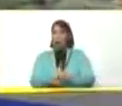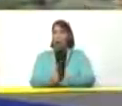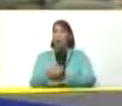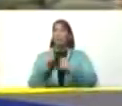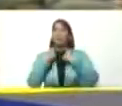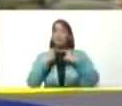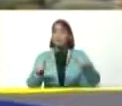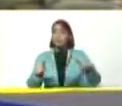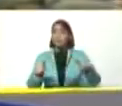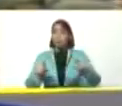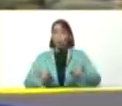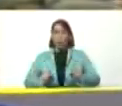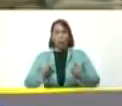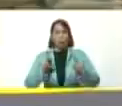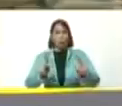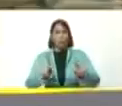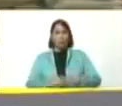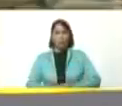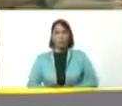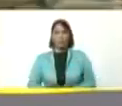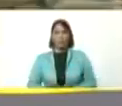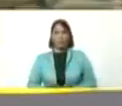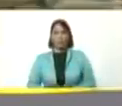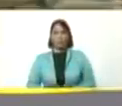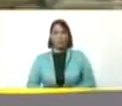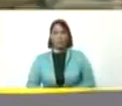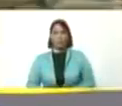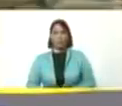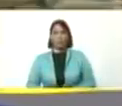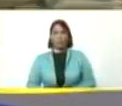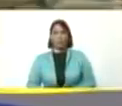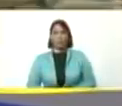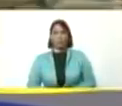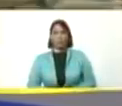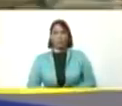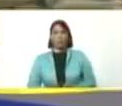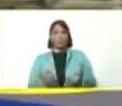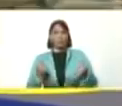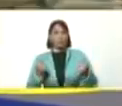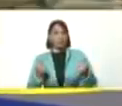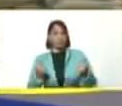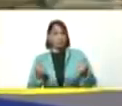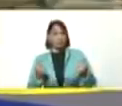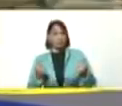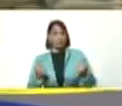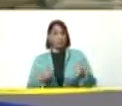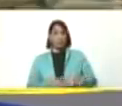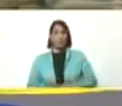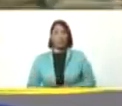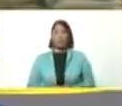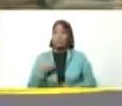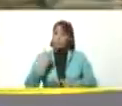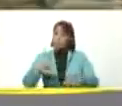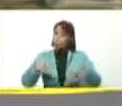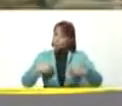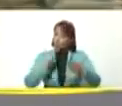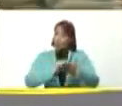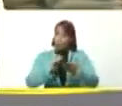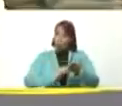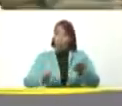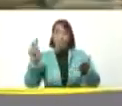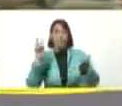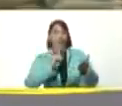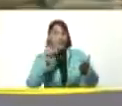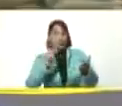pierdan oportunidades de business. Tomen nota, Venezuela